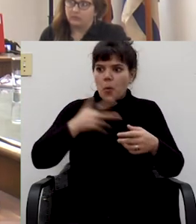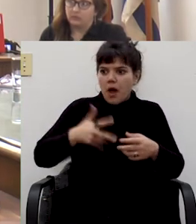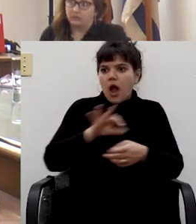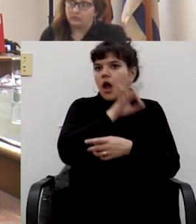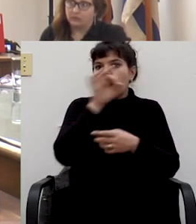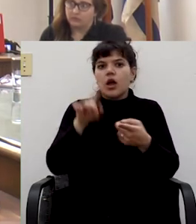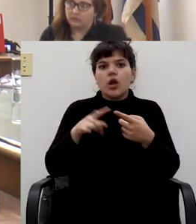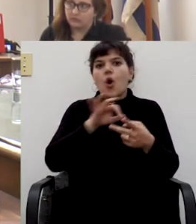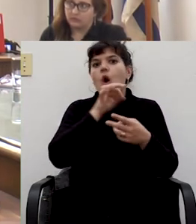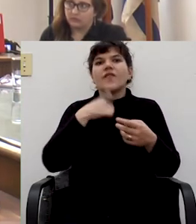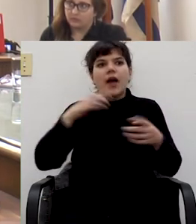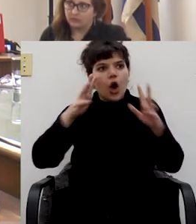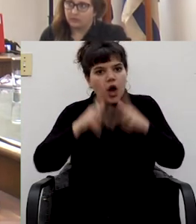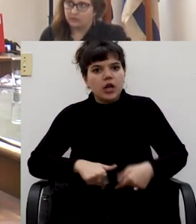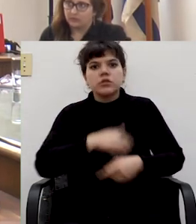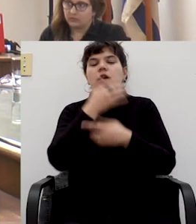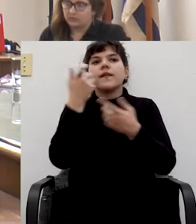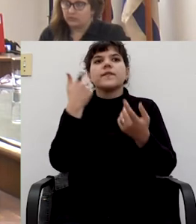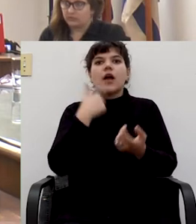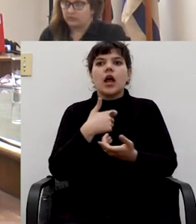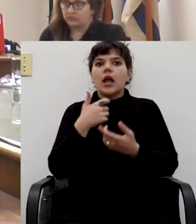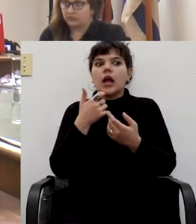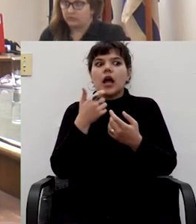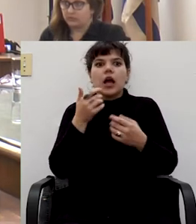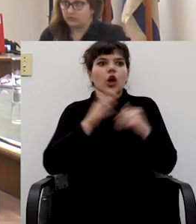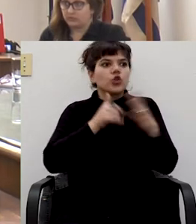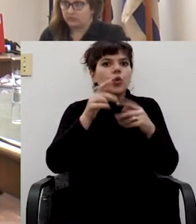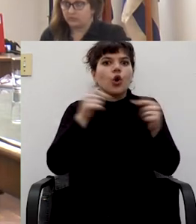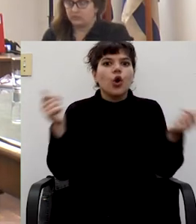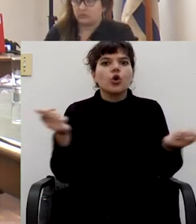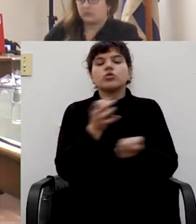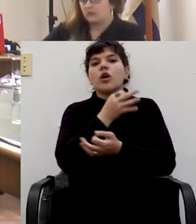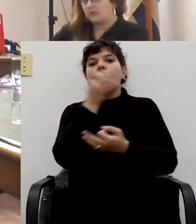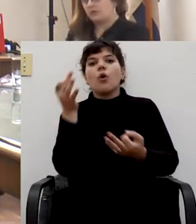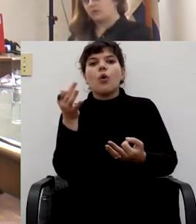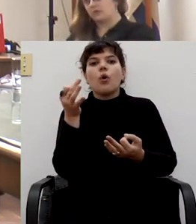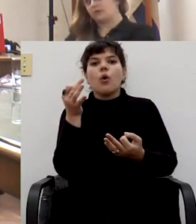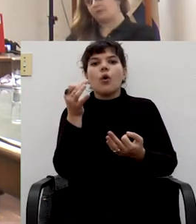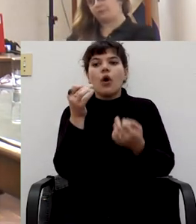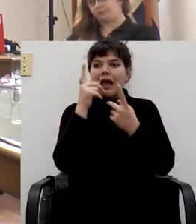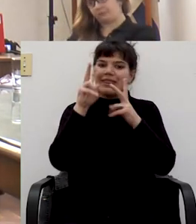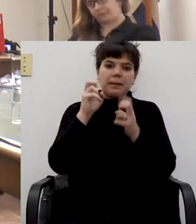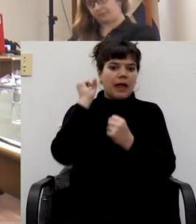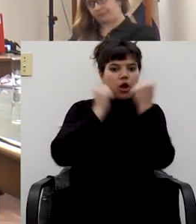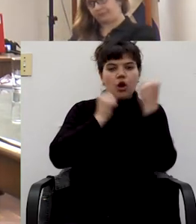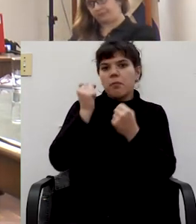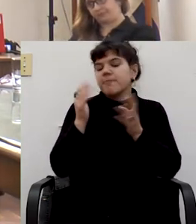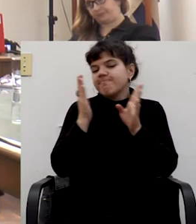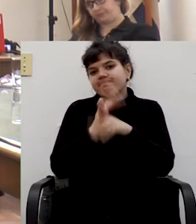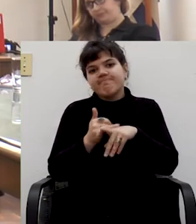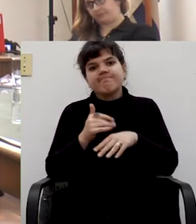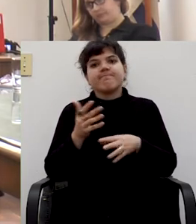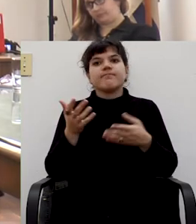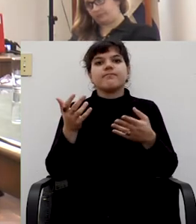pudimos organizar, no pudimos generar dispositivos, no tenemos una partida que no, económica que nos haga